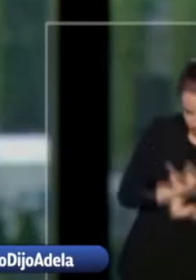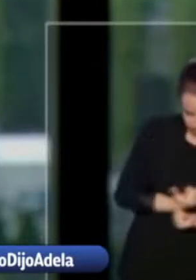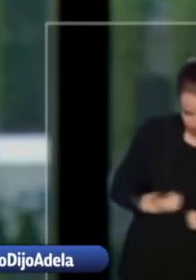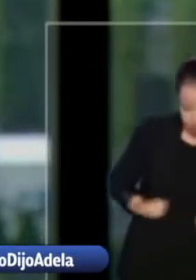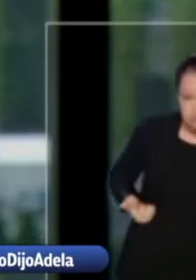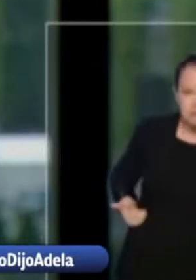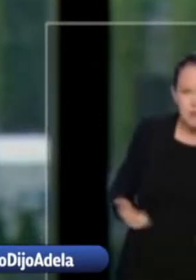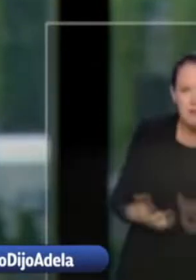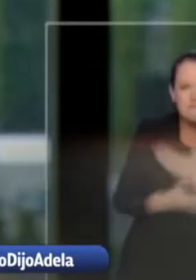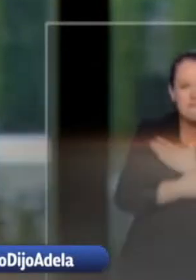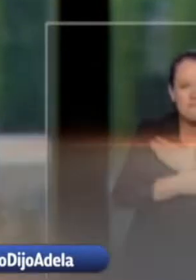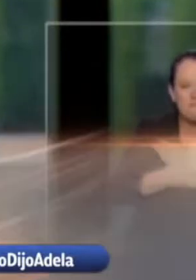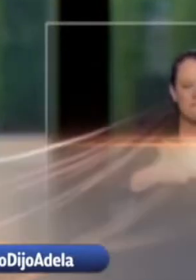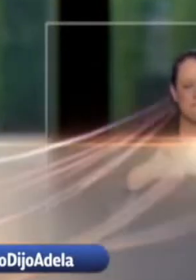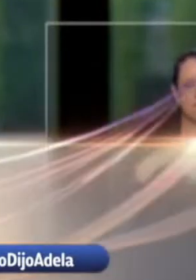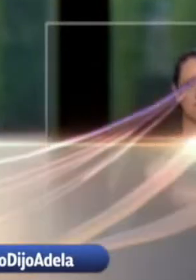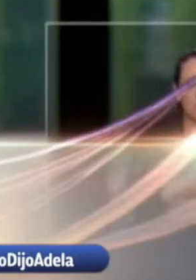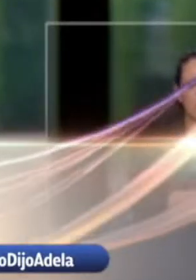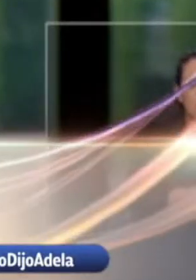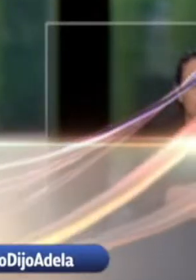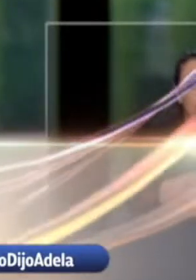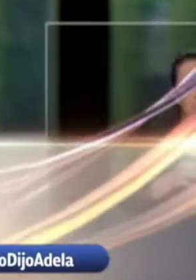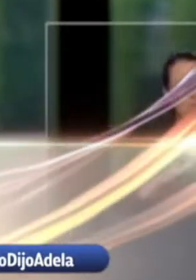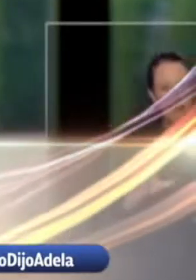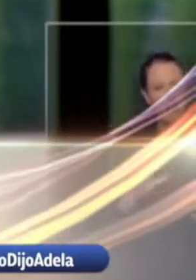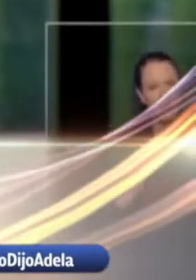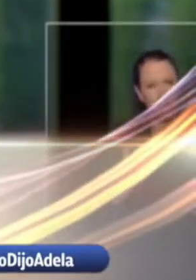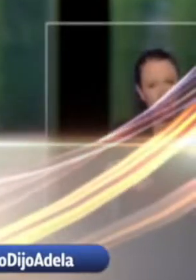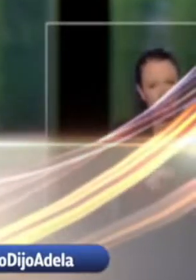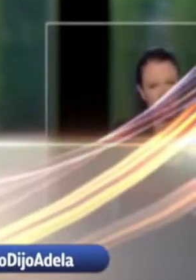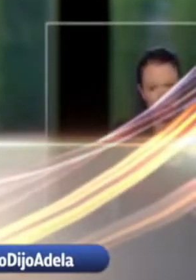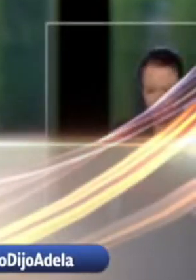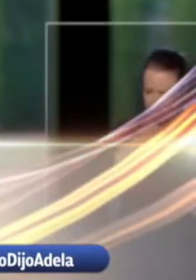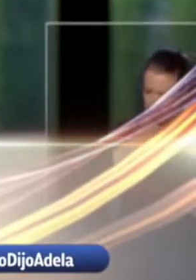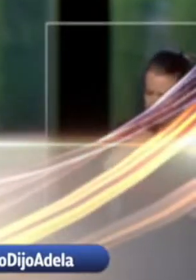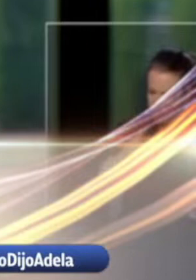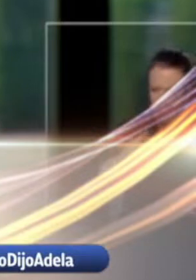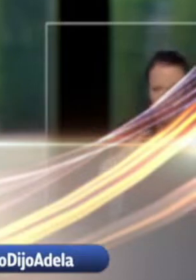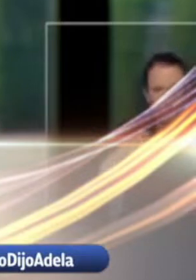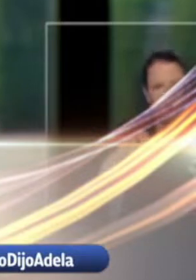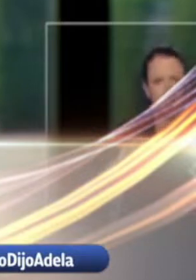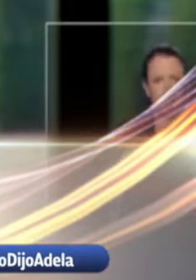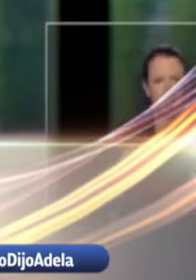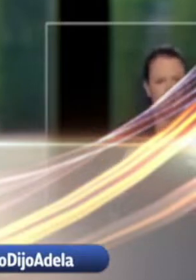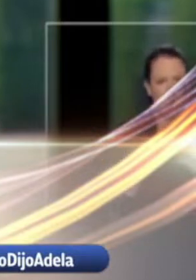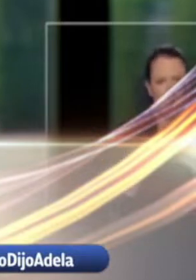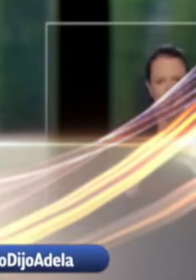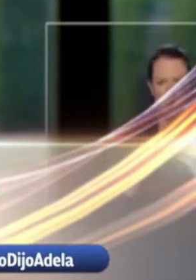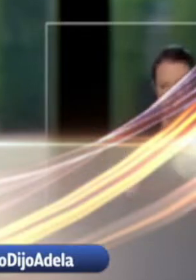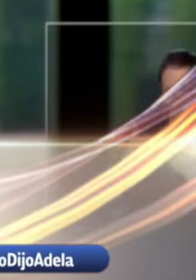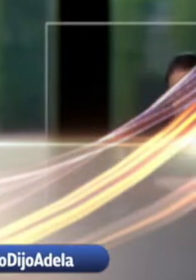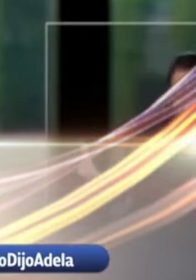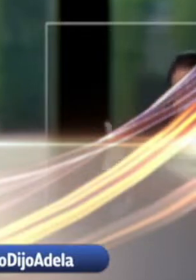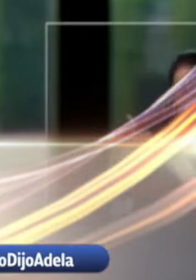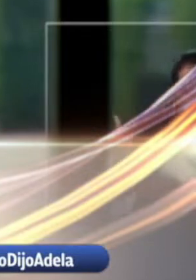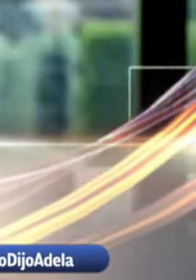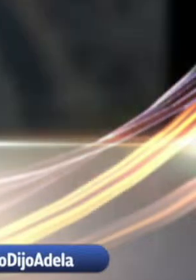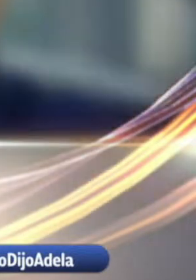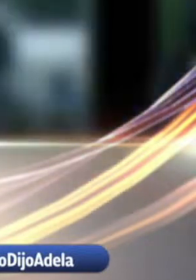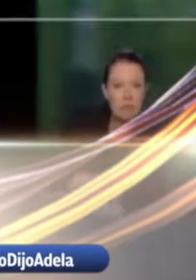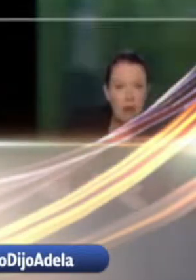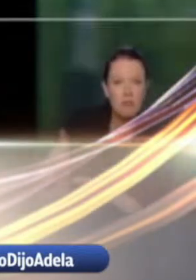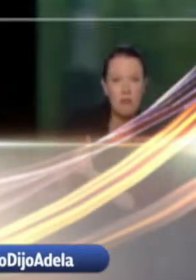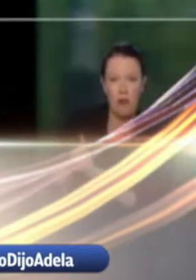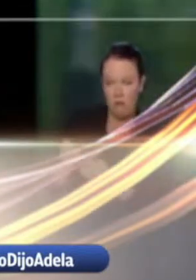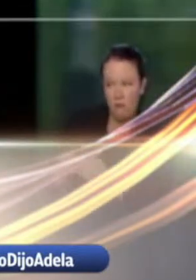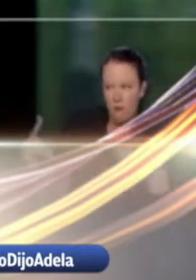soir. Quisiera decirles esta tarde que hemos tenido razones para buscar el equilibrio entre la protección y la libertad.